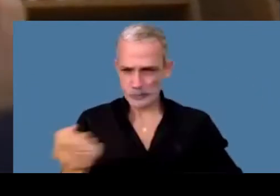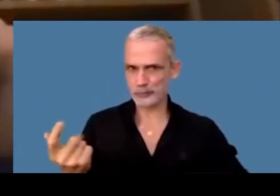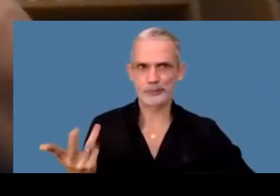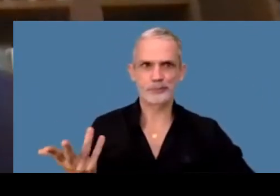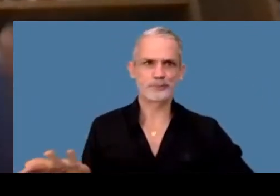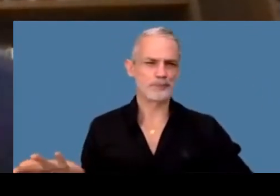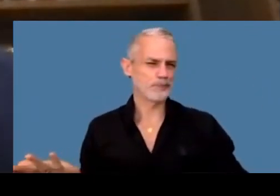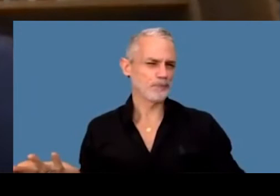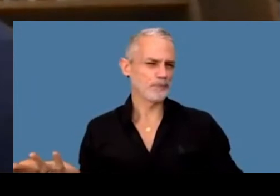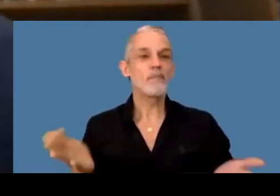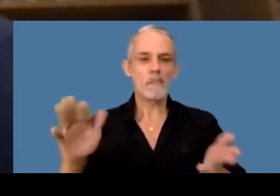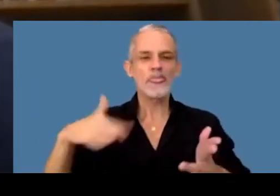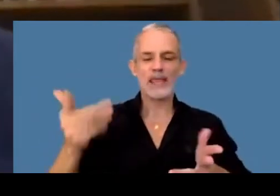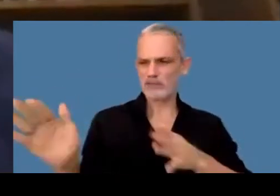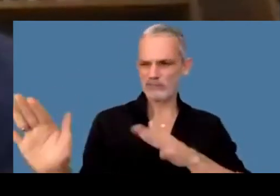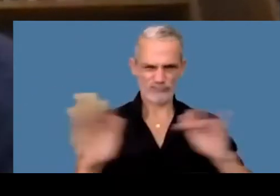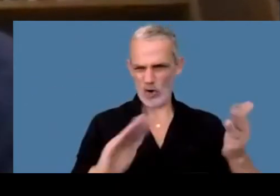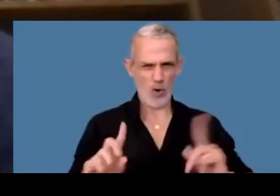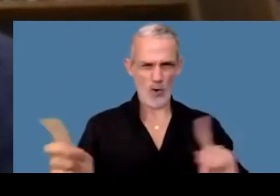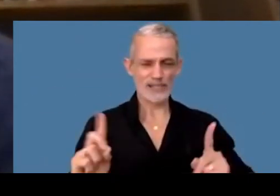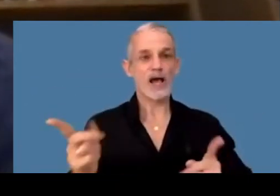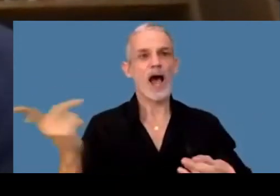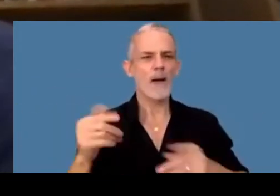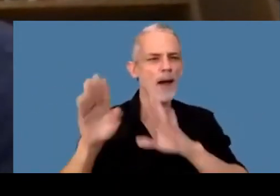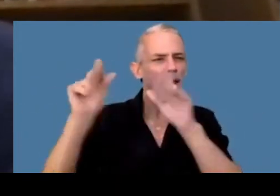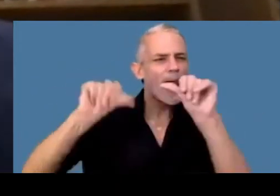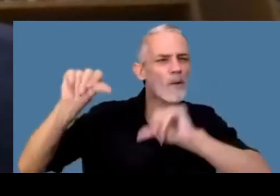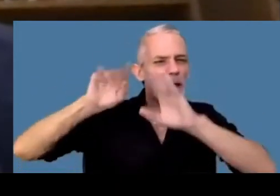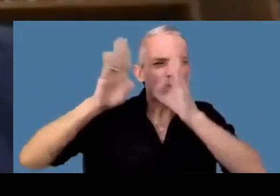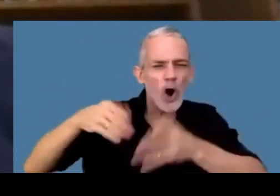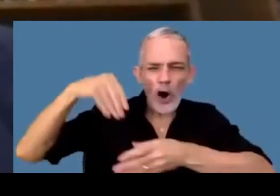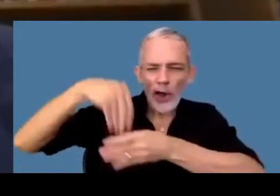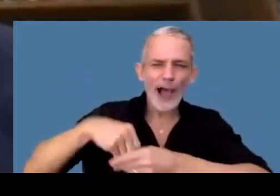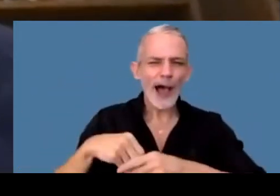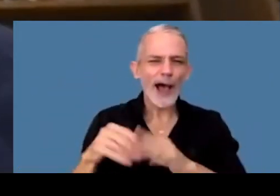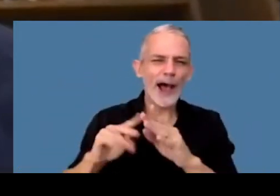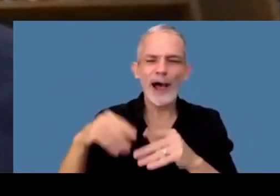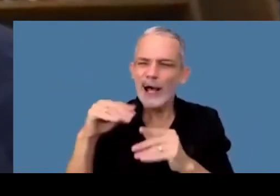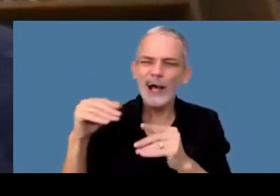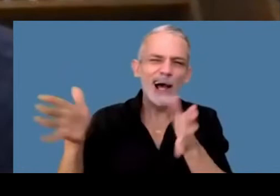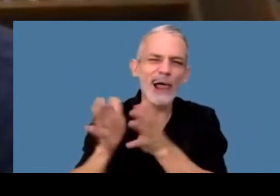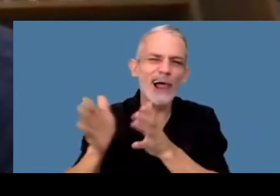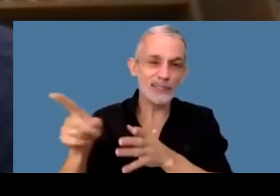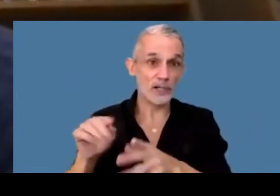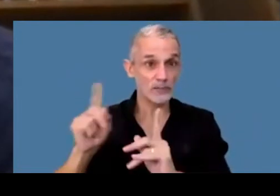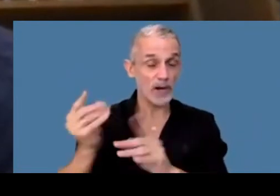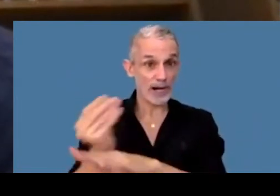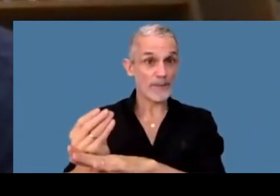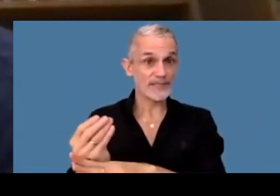Porque después una cosa es hablar en el laboratorio, y cuando uno habla en el laboratorio también habla representando